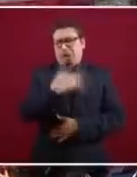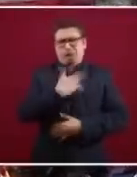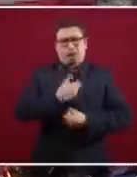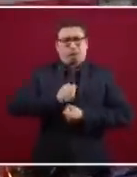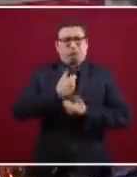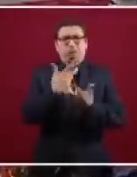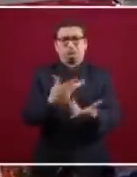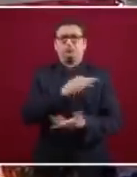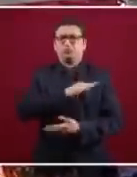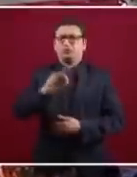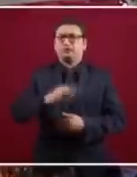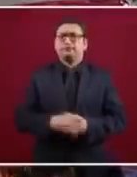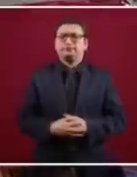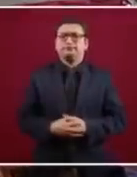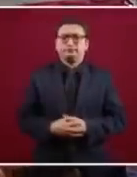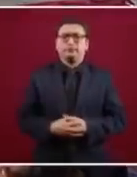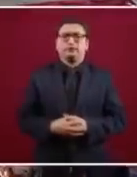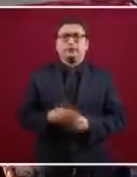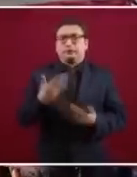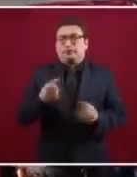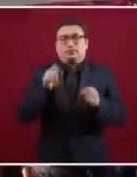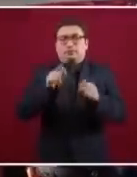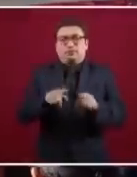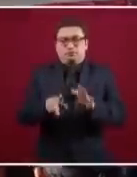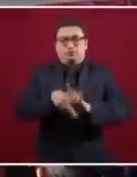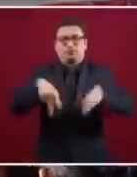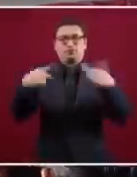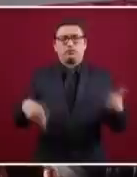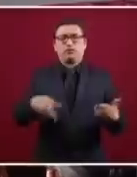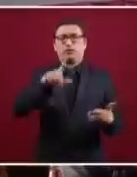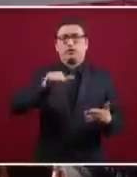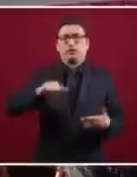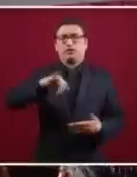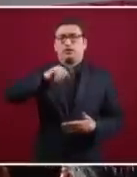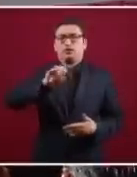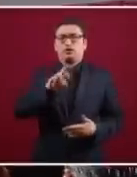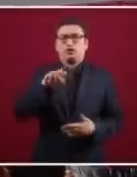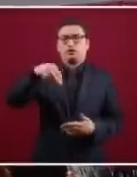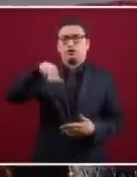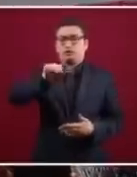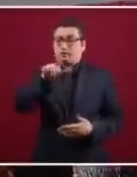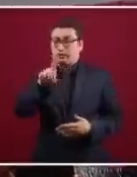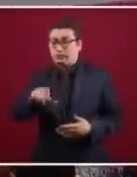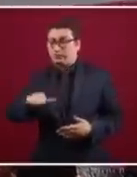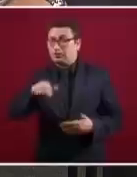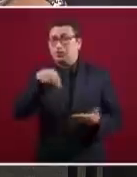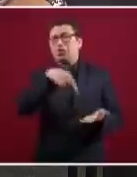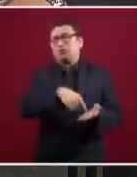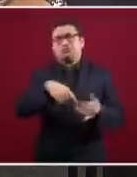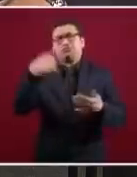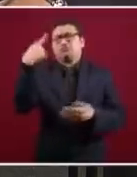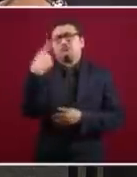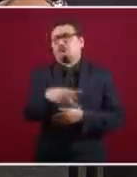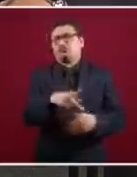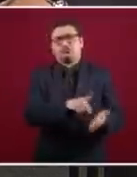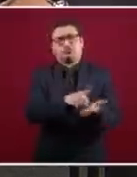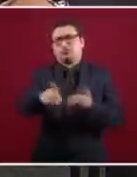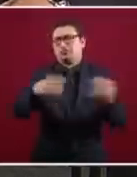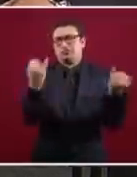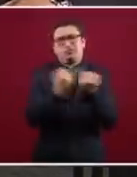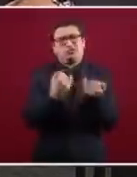manifestarse como la jornada también pues tiene su derecho de